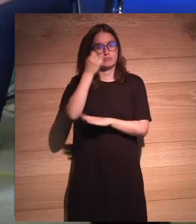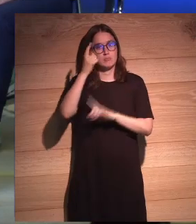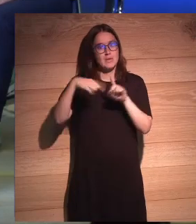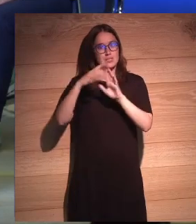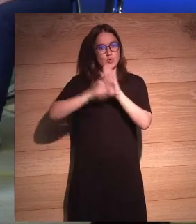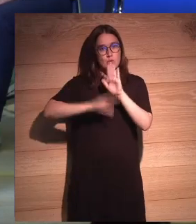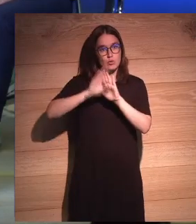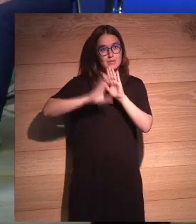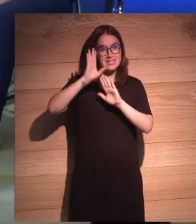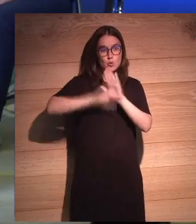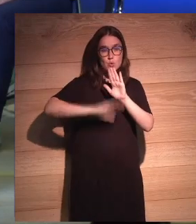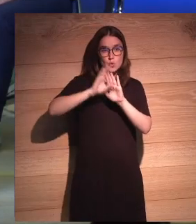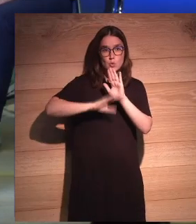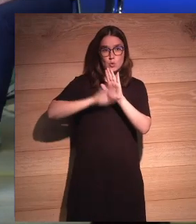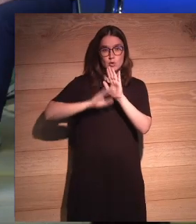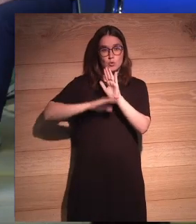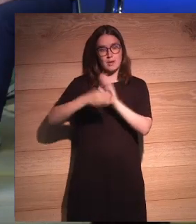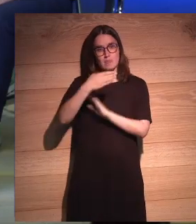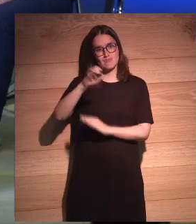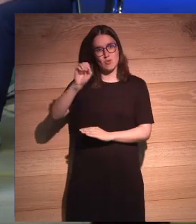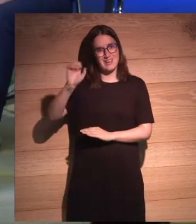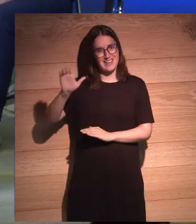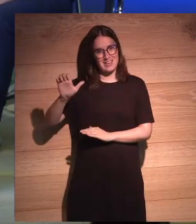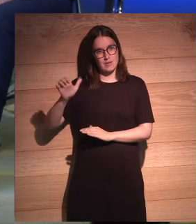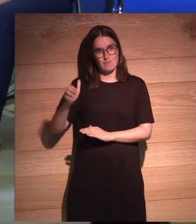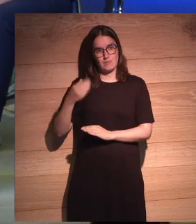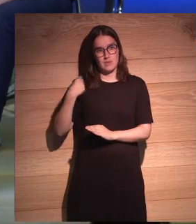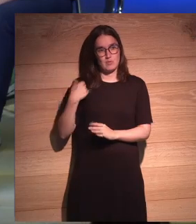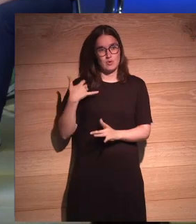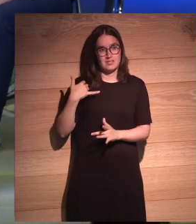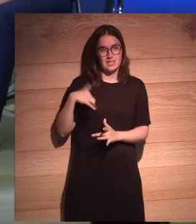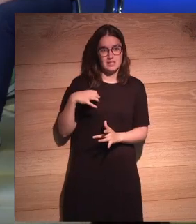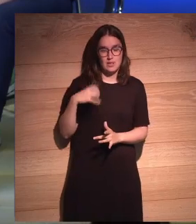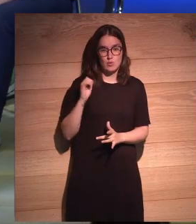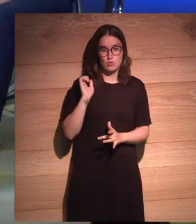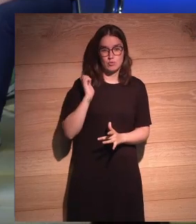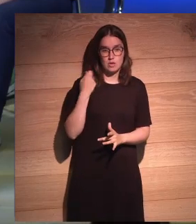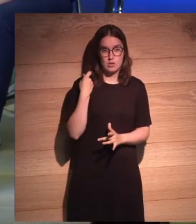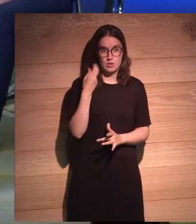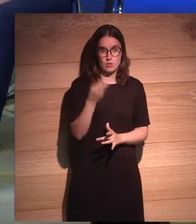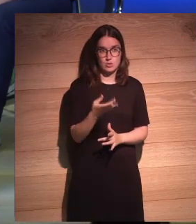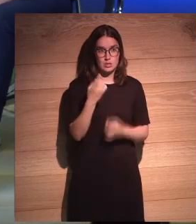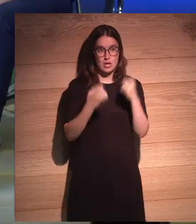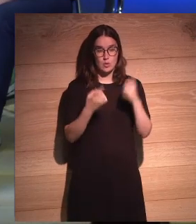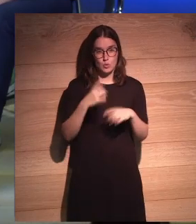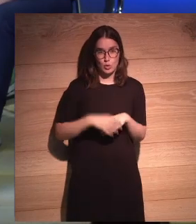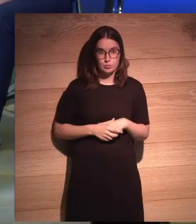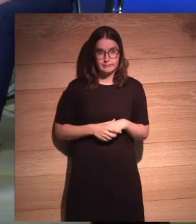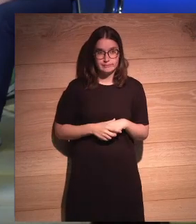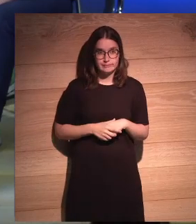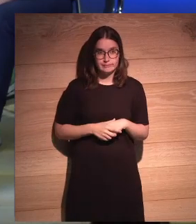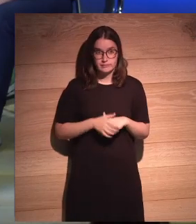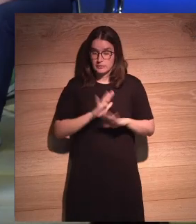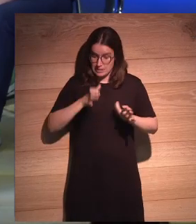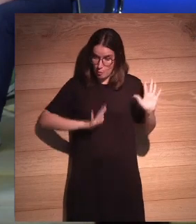currículum, y que ese currículum llegue al boletín oficial, como ya ha llegado desde hace unos años a algunos países. Por ahora nada